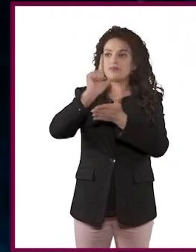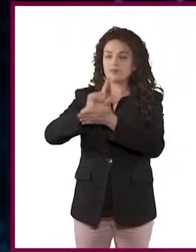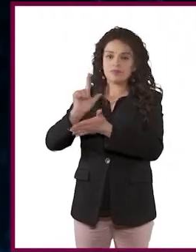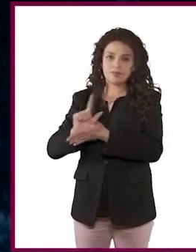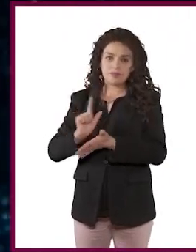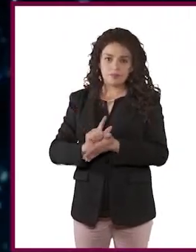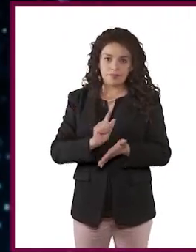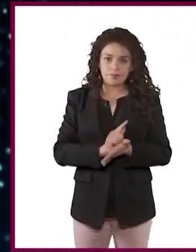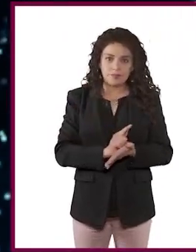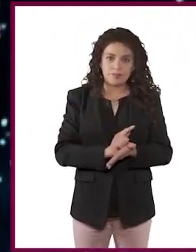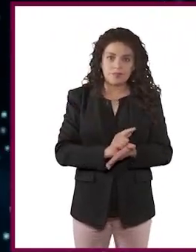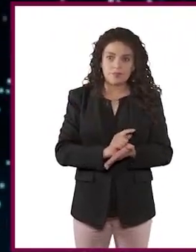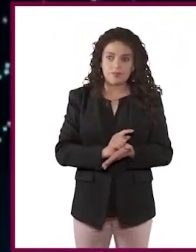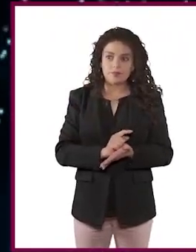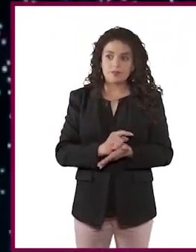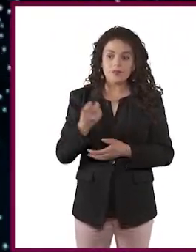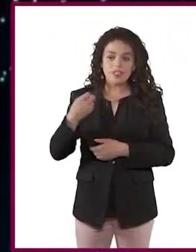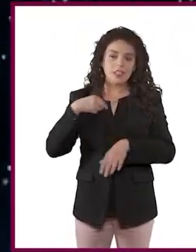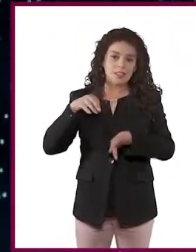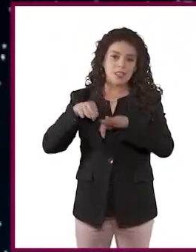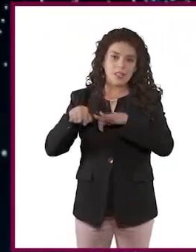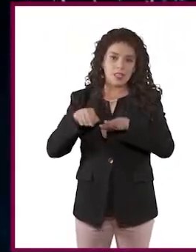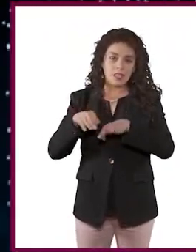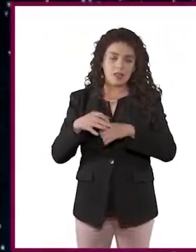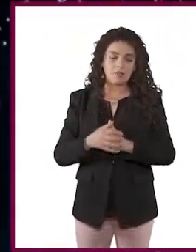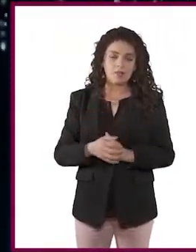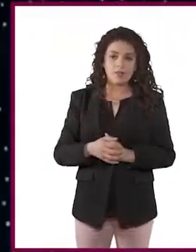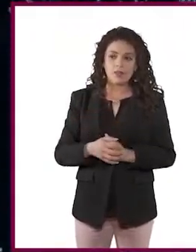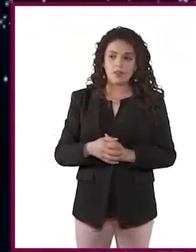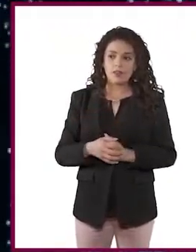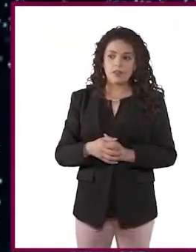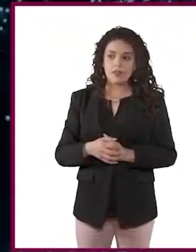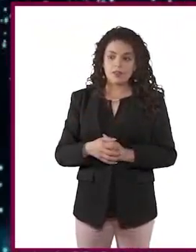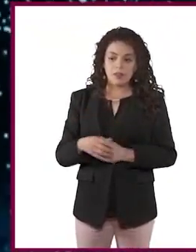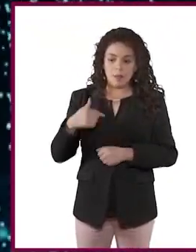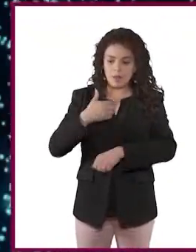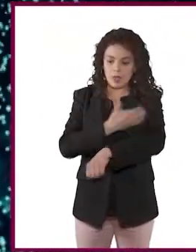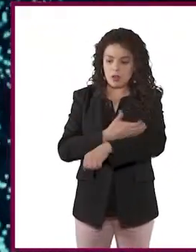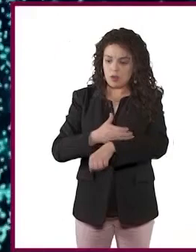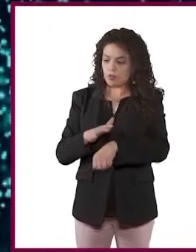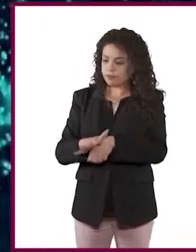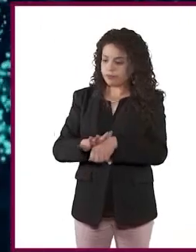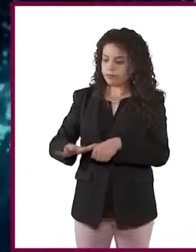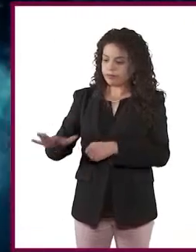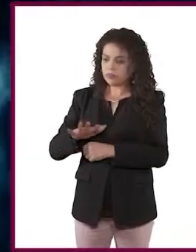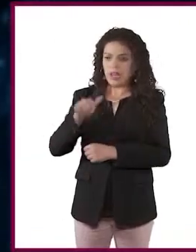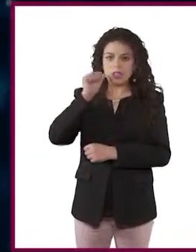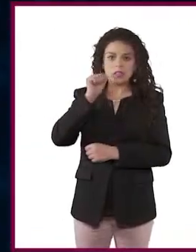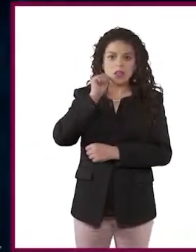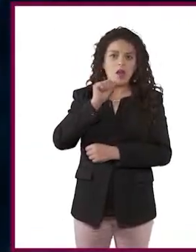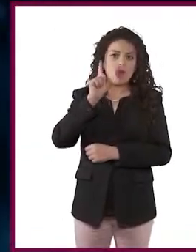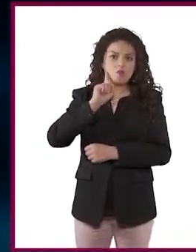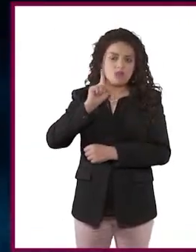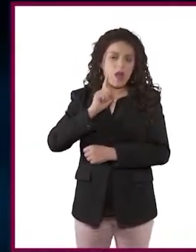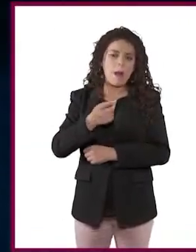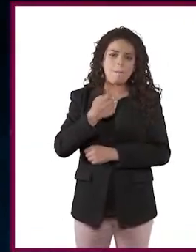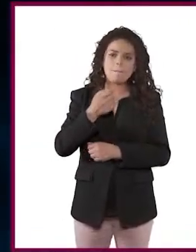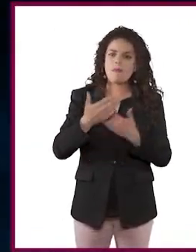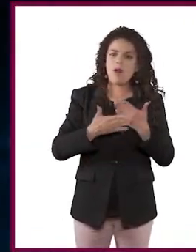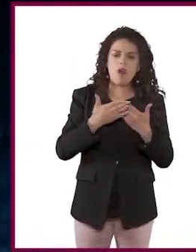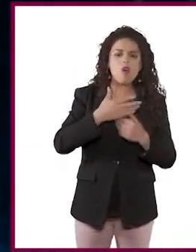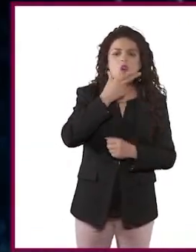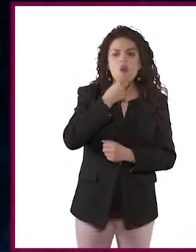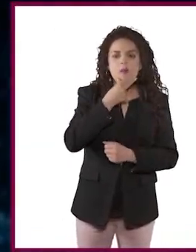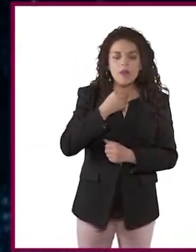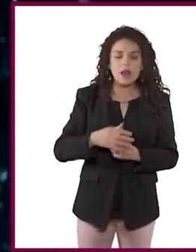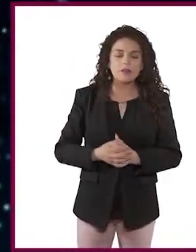Entonces, estábamos yo y unas trabajadoras, normalmente siempre eran mujeres, muy pocos hombres,